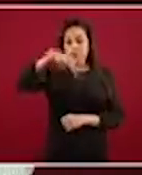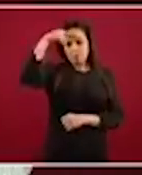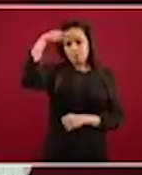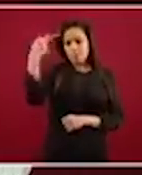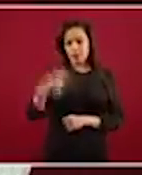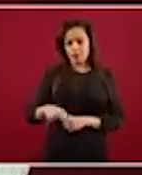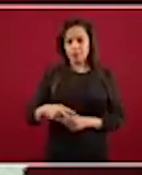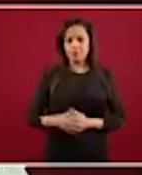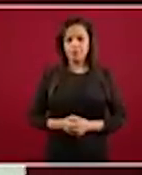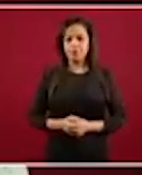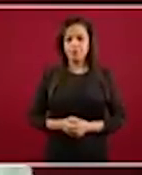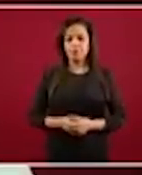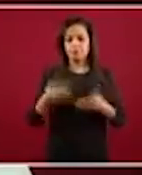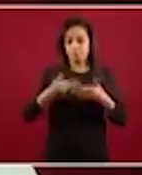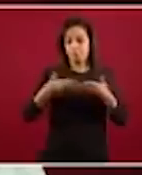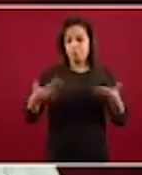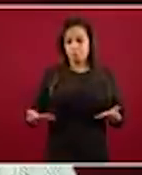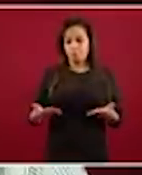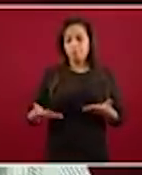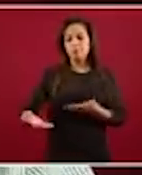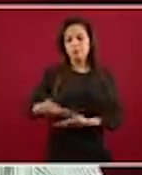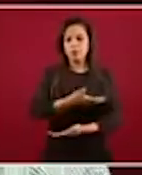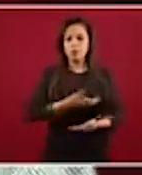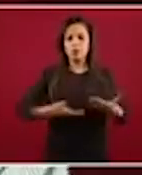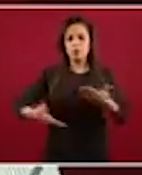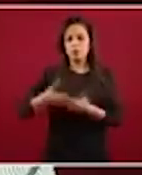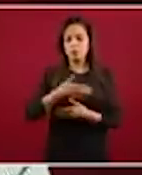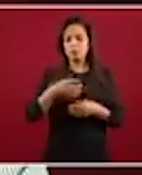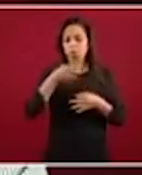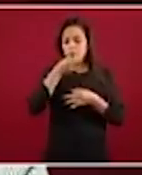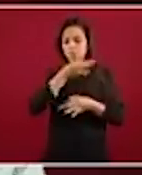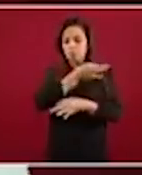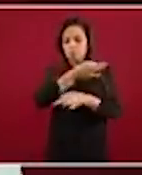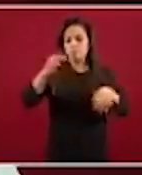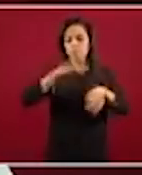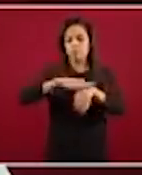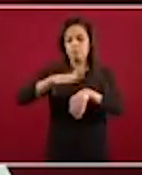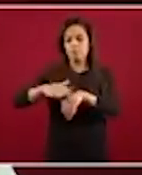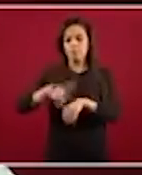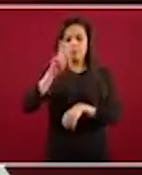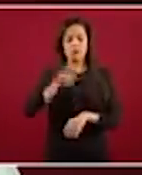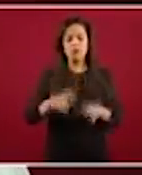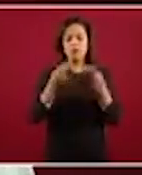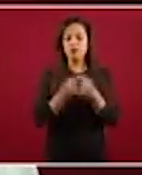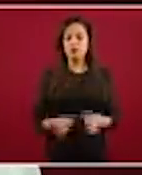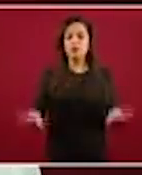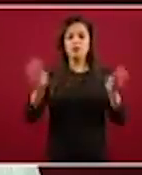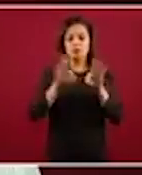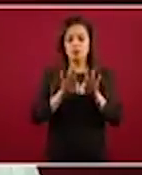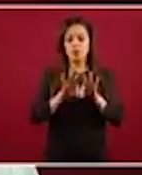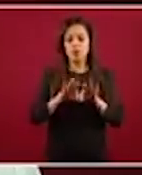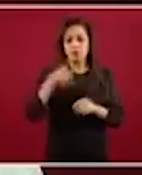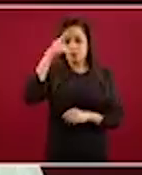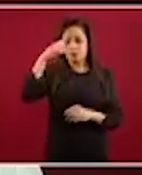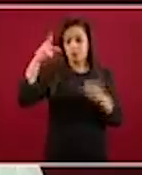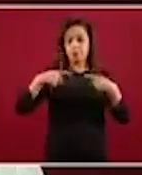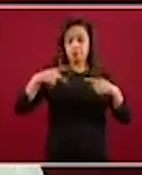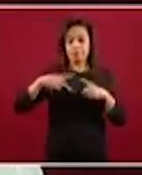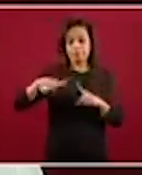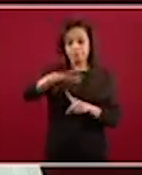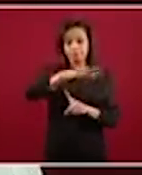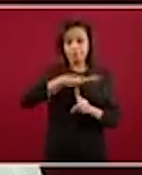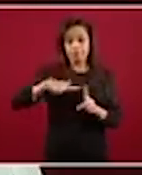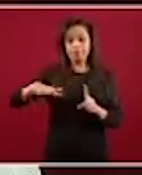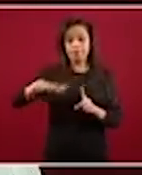ocasión queremos compartir un mensaje de especial importancia para que la sociedad pueda